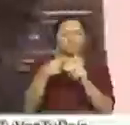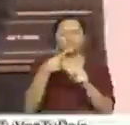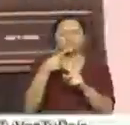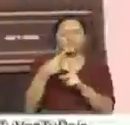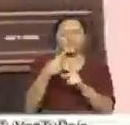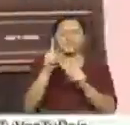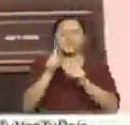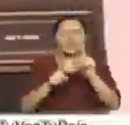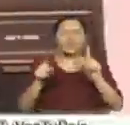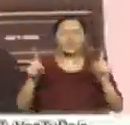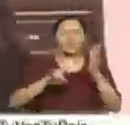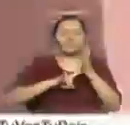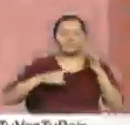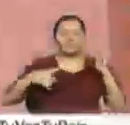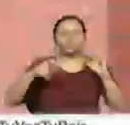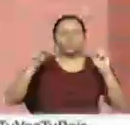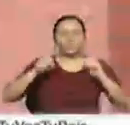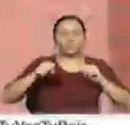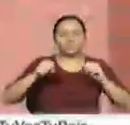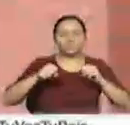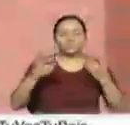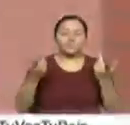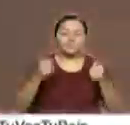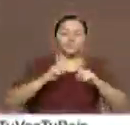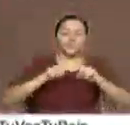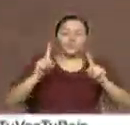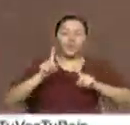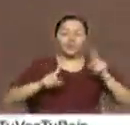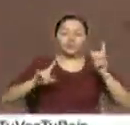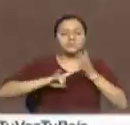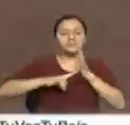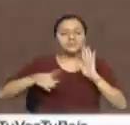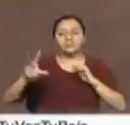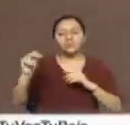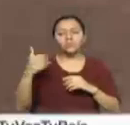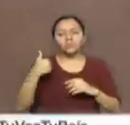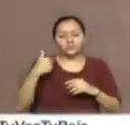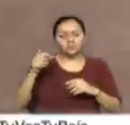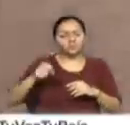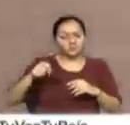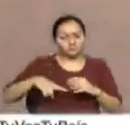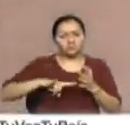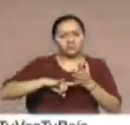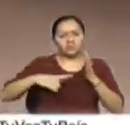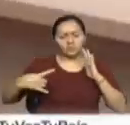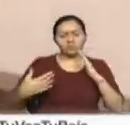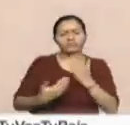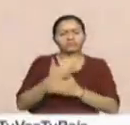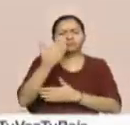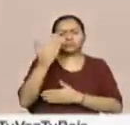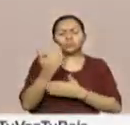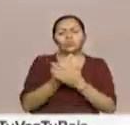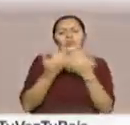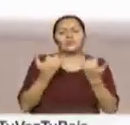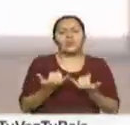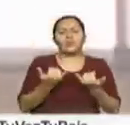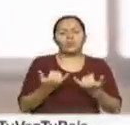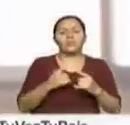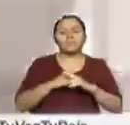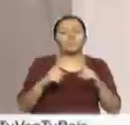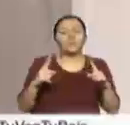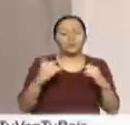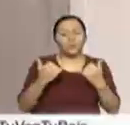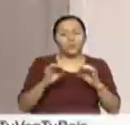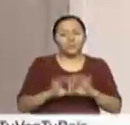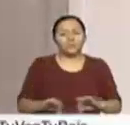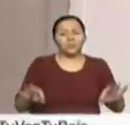mucha tecnología, que sí la hay, las técnicas constructivas son de última generación, pero es muy